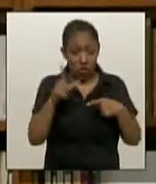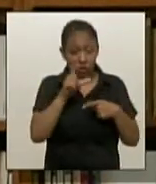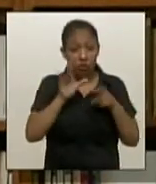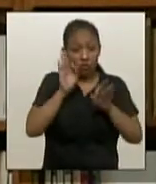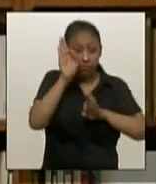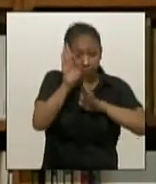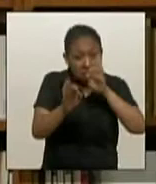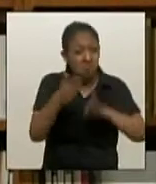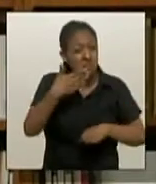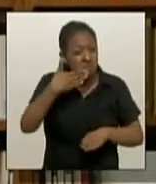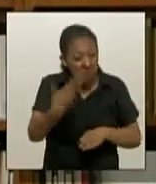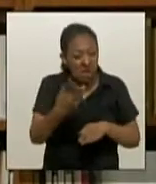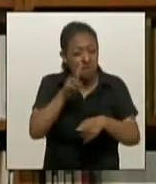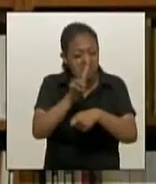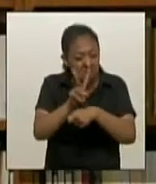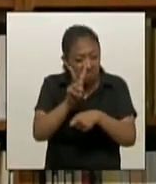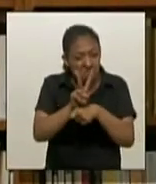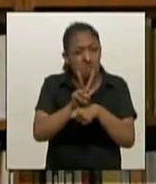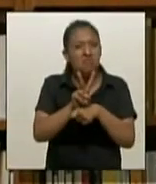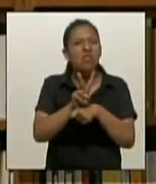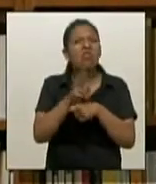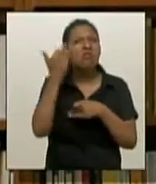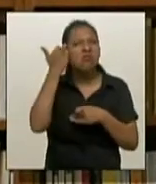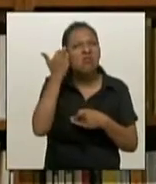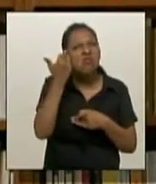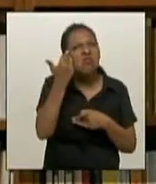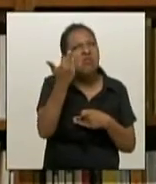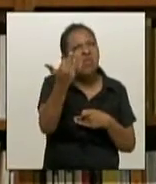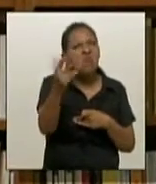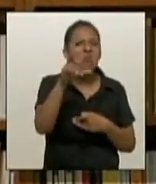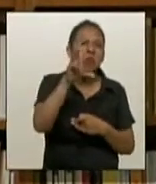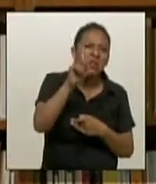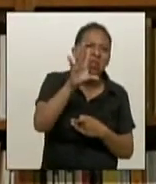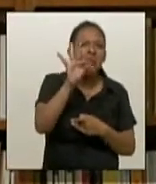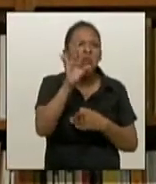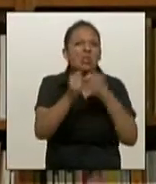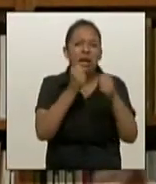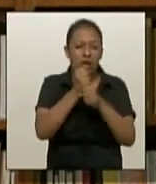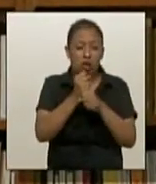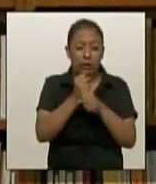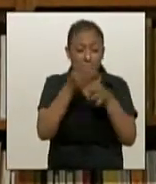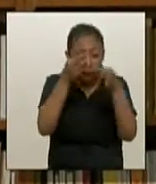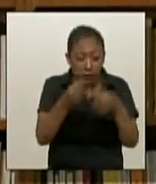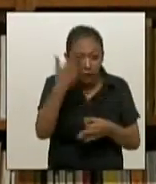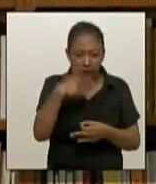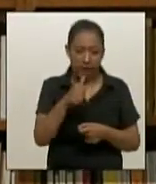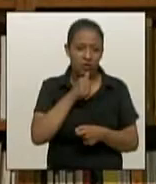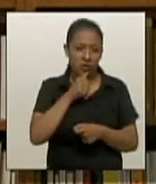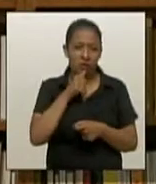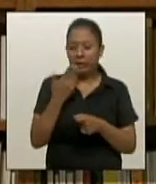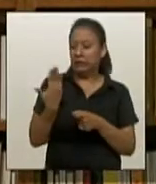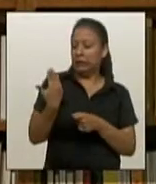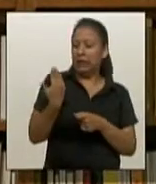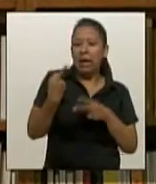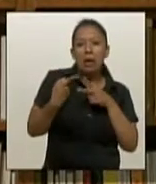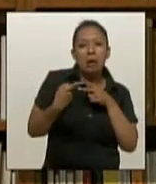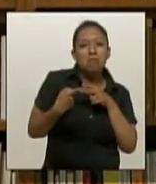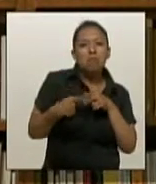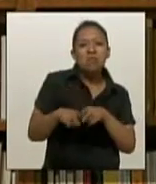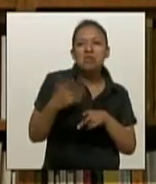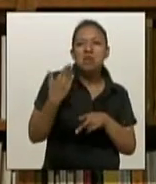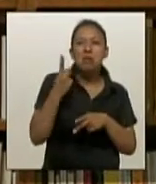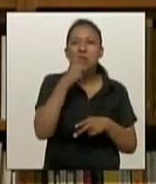tratamiento bien vigilado duran 30, 40 años, todavía no lo sabemos porque los tratamientos son recientes, digamos, ¿no?